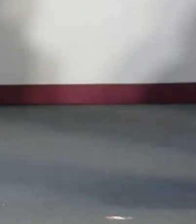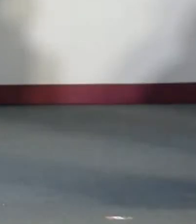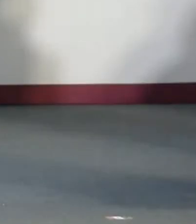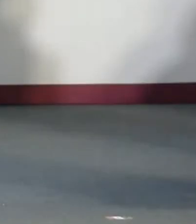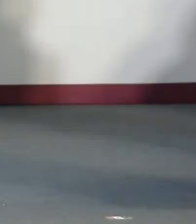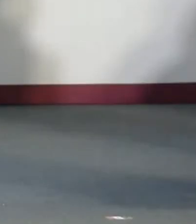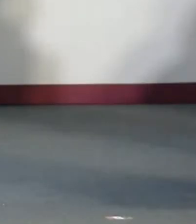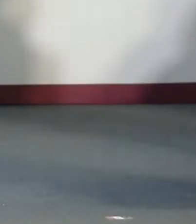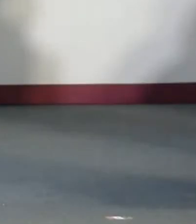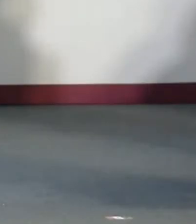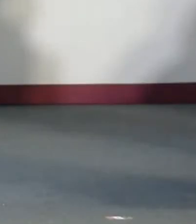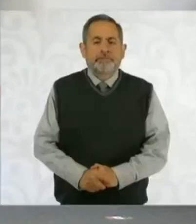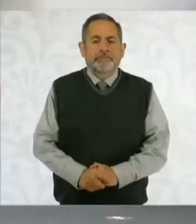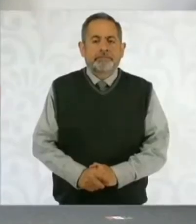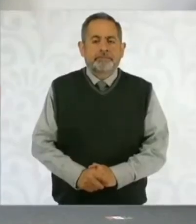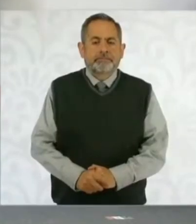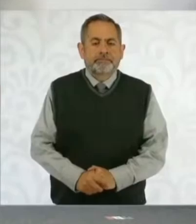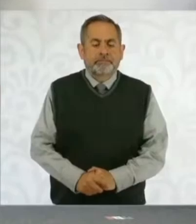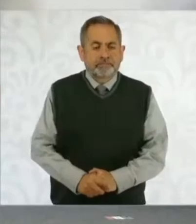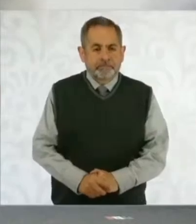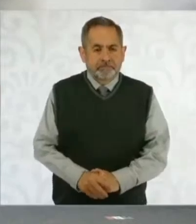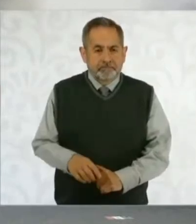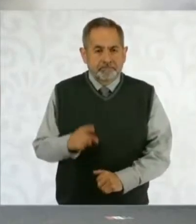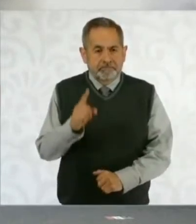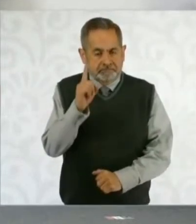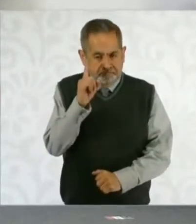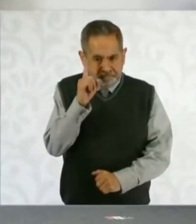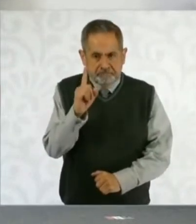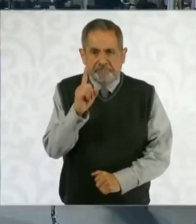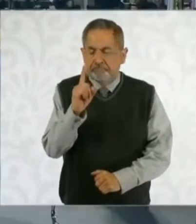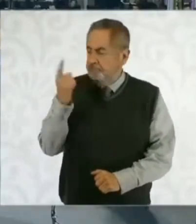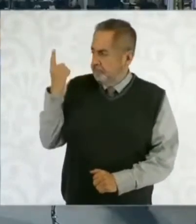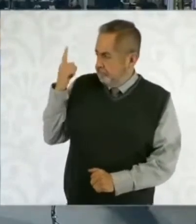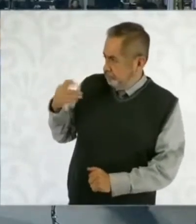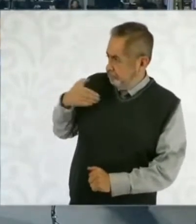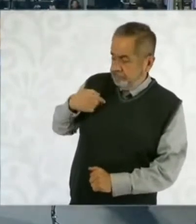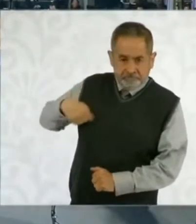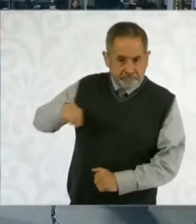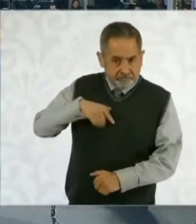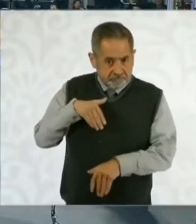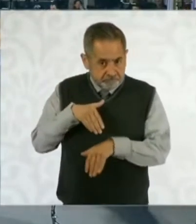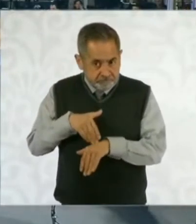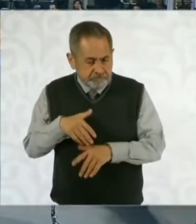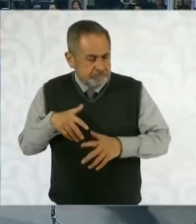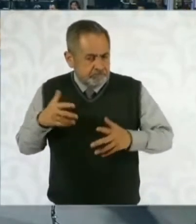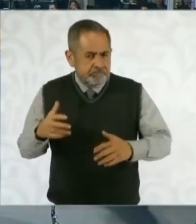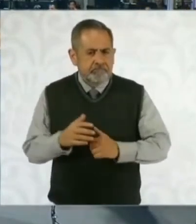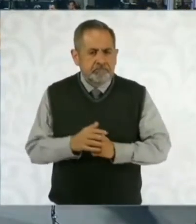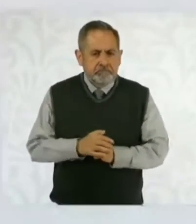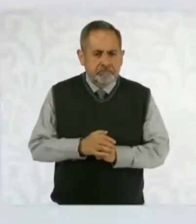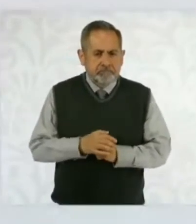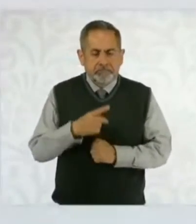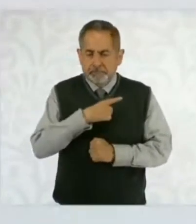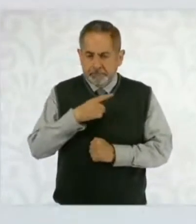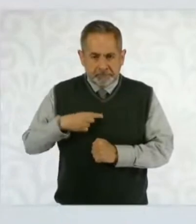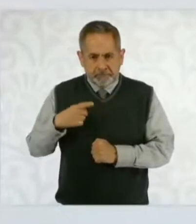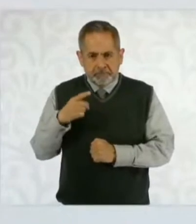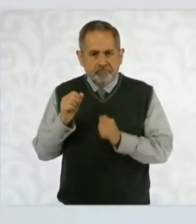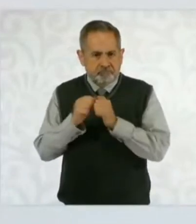la ley. La instrucción que hemos recibido nosotros, y además lo tenemos que hacer por